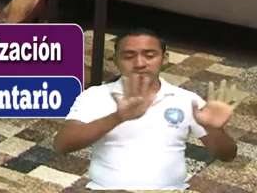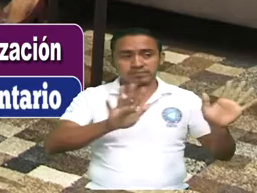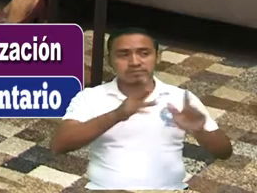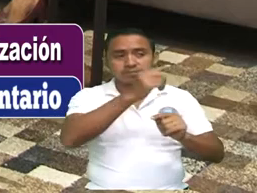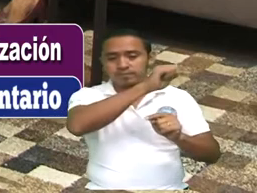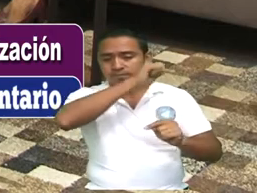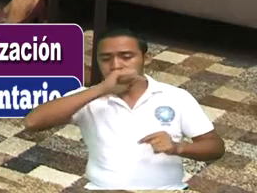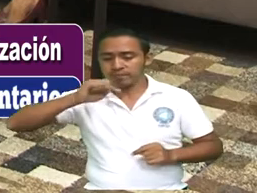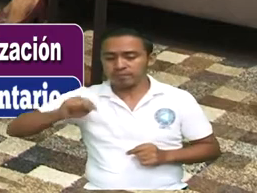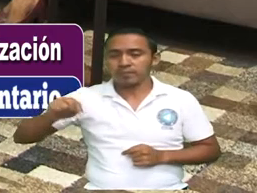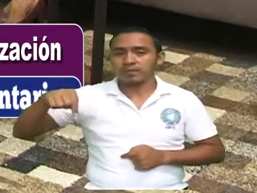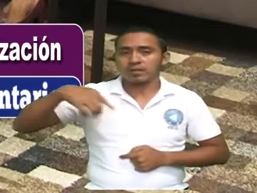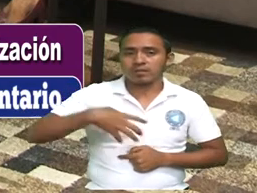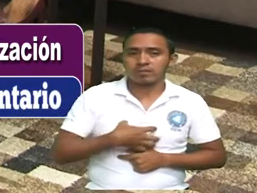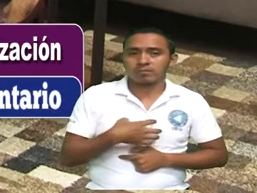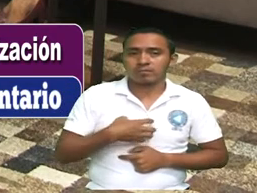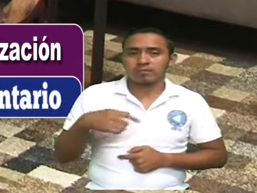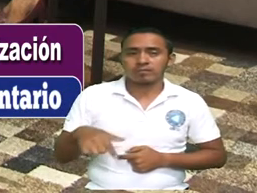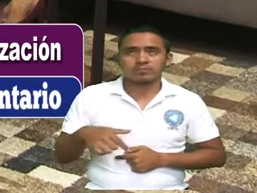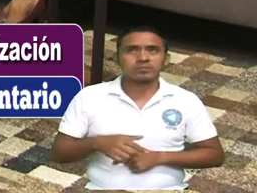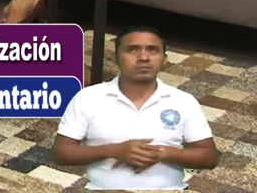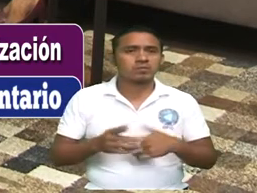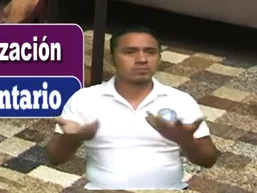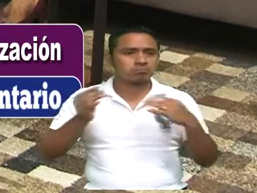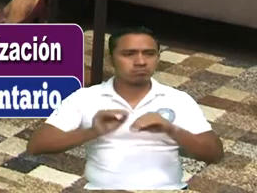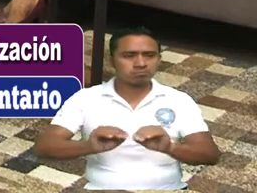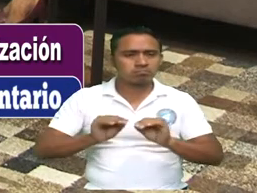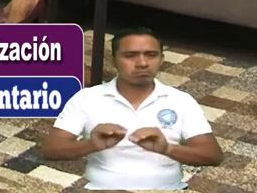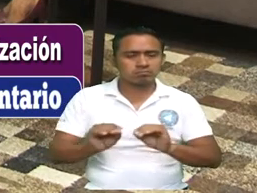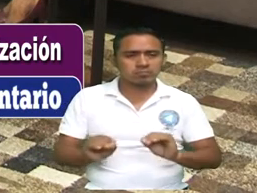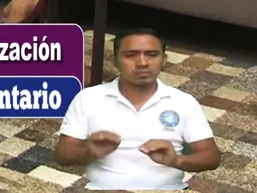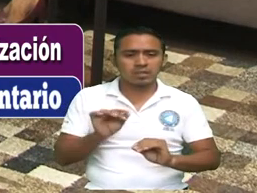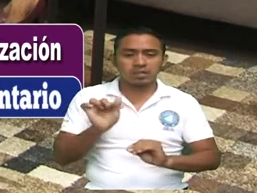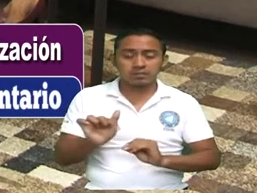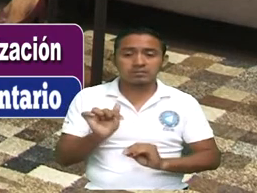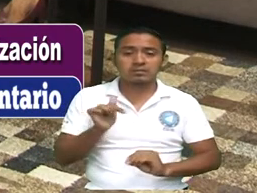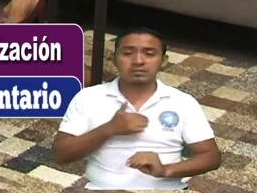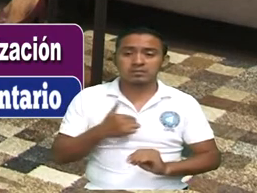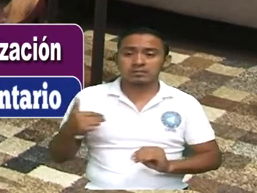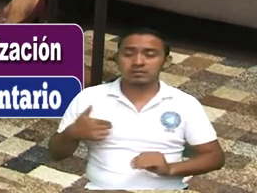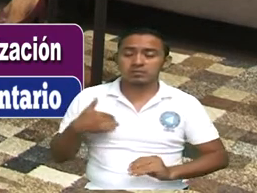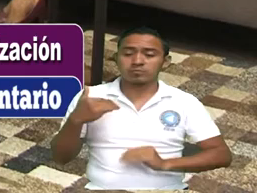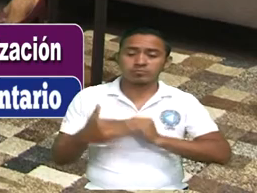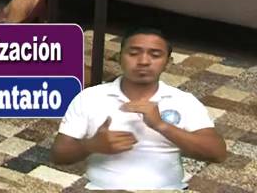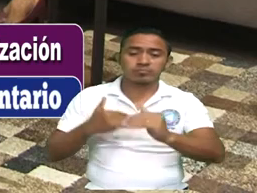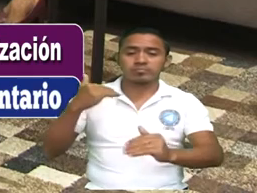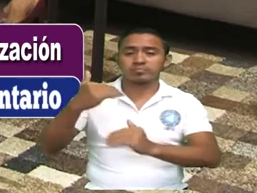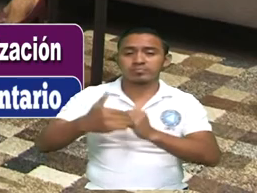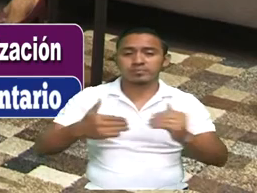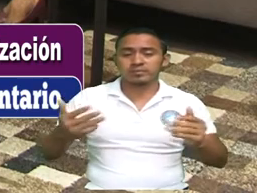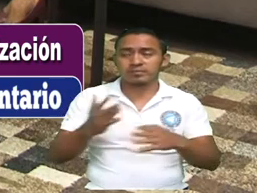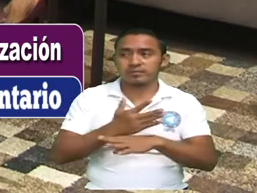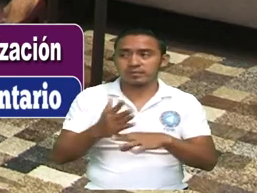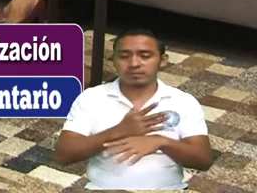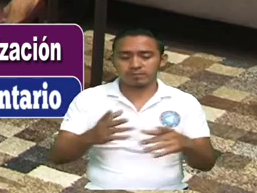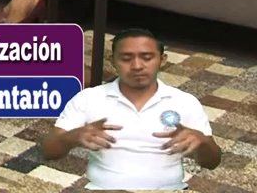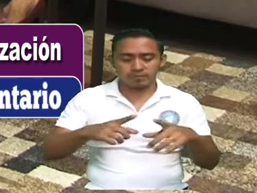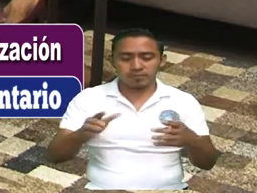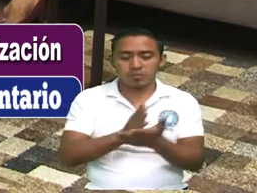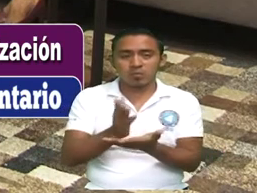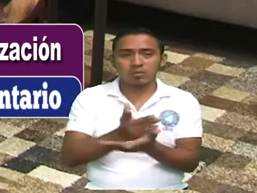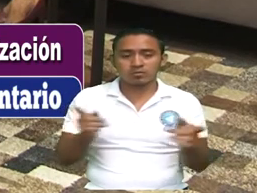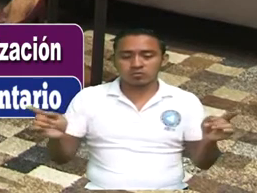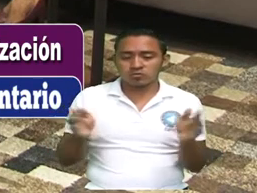con la Cruzada Nacional, con la alfabetización, y así se fueron con las diferentes cartillas, que ya eran otras